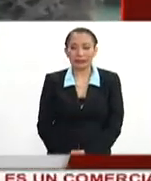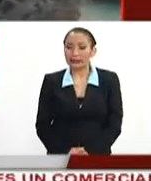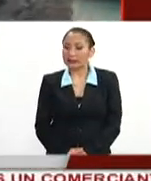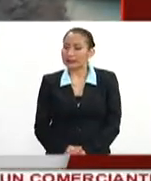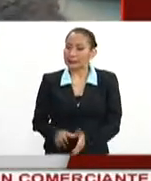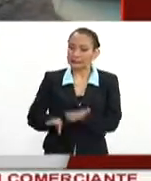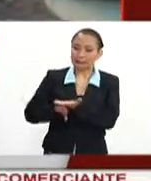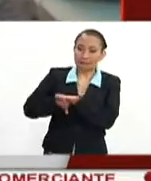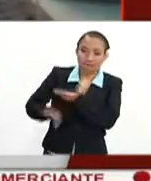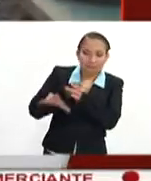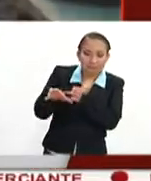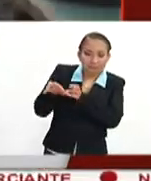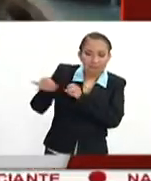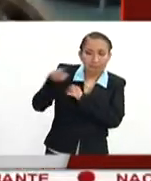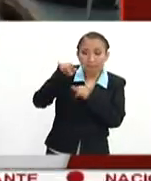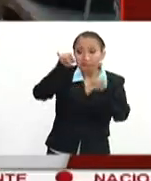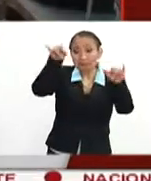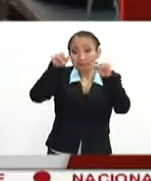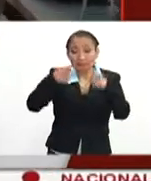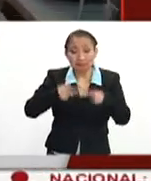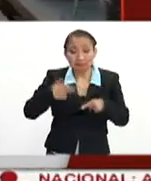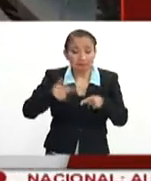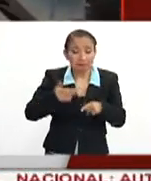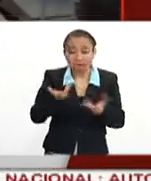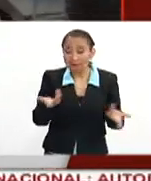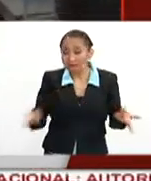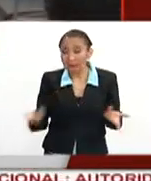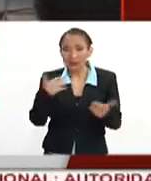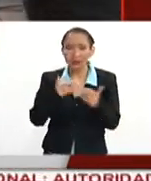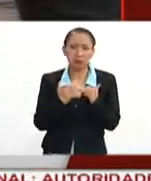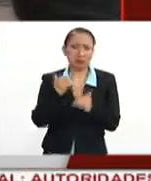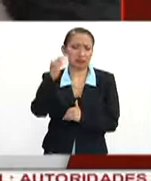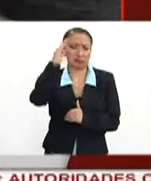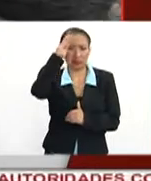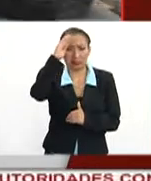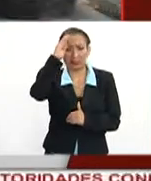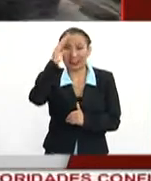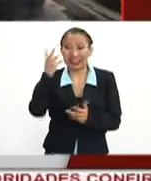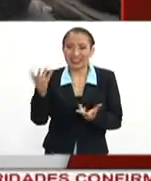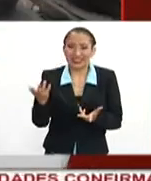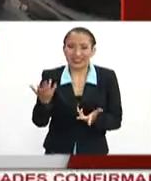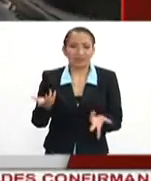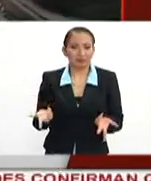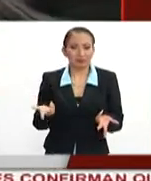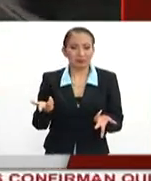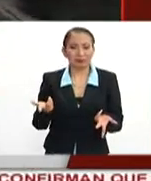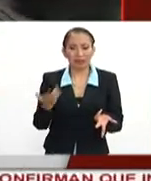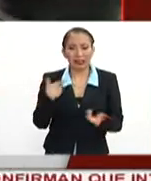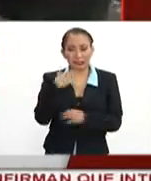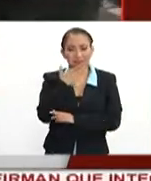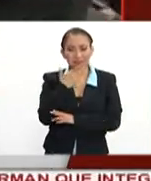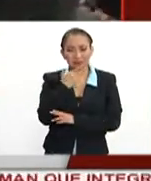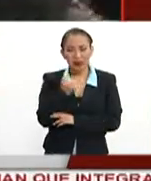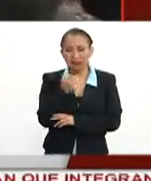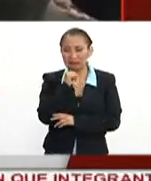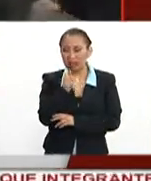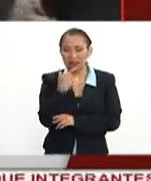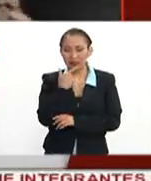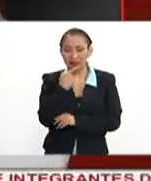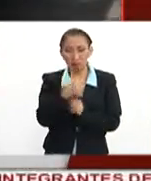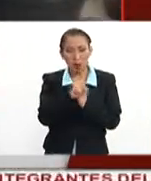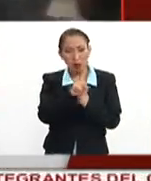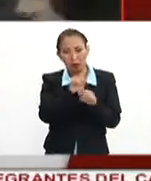La marginación en la que se vive pues es muy alta y pues anuado a eso pues los